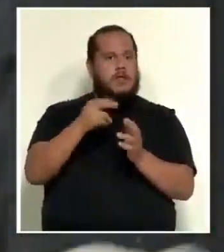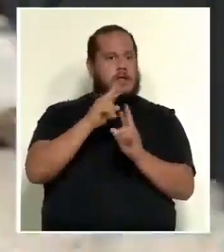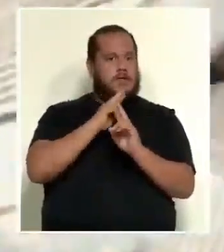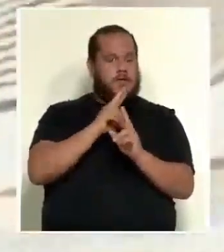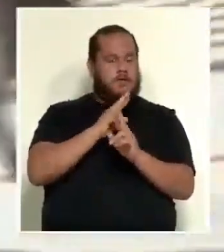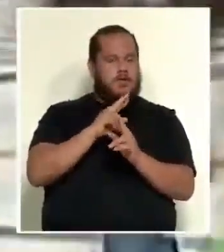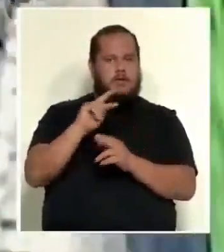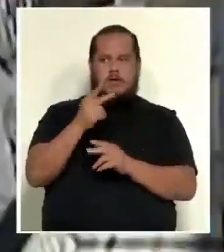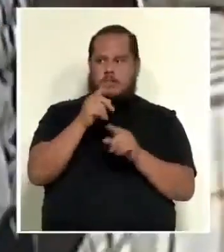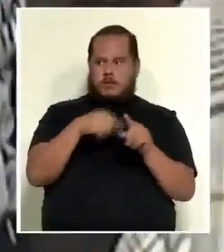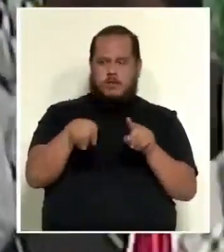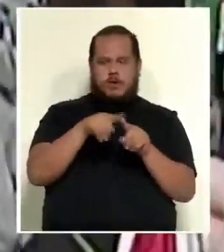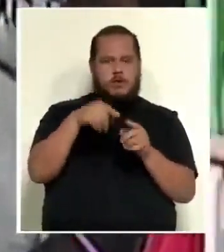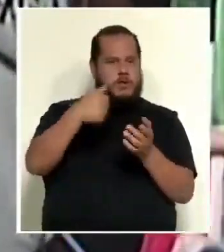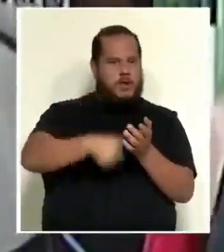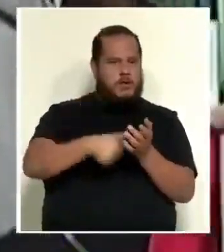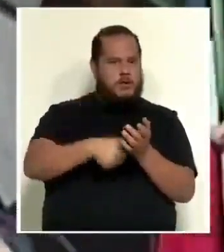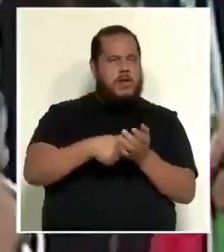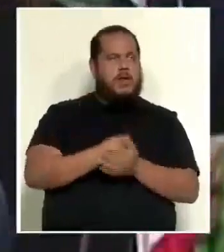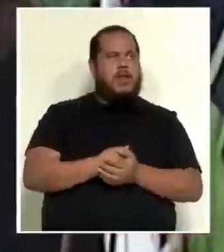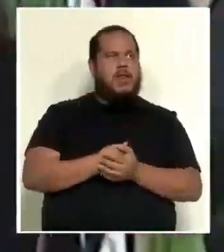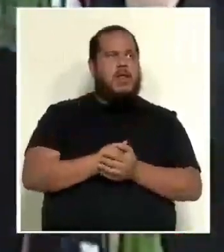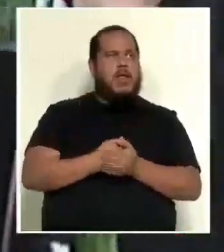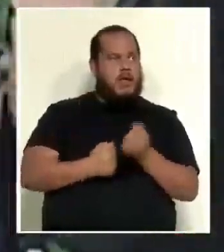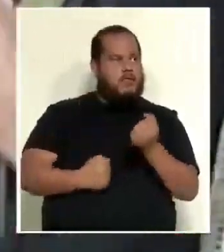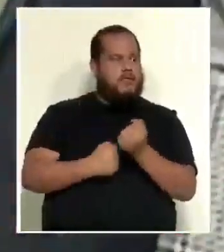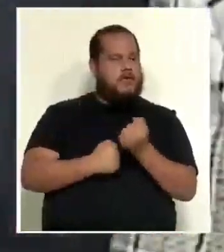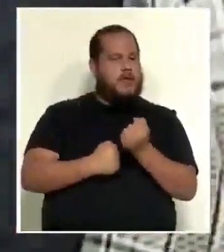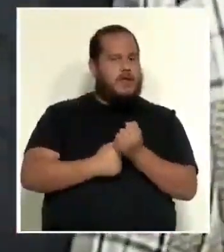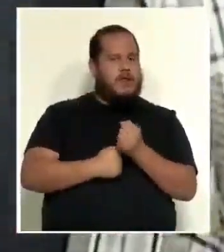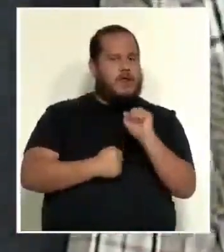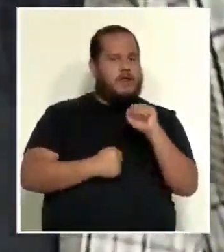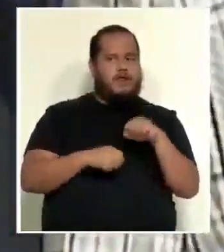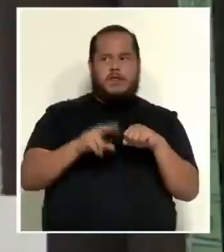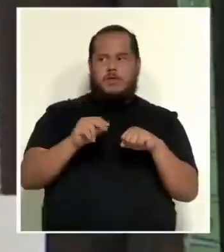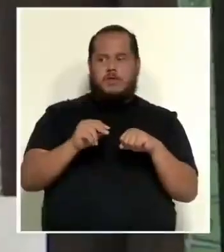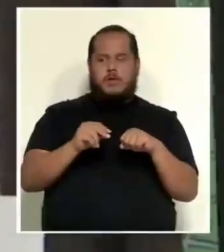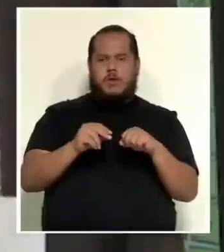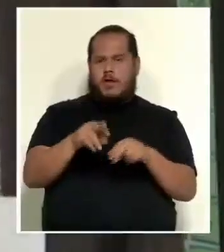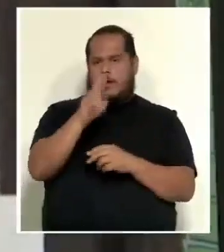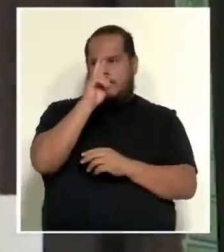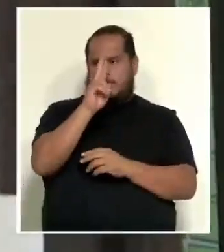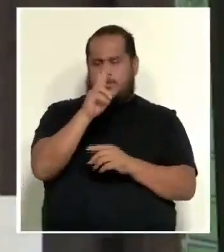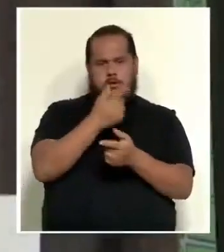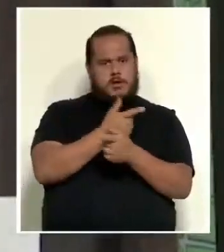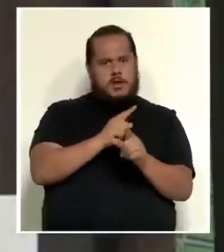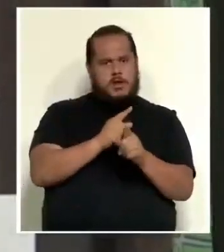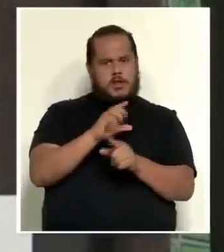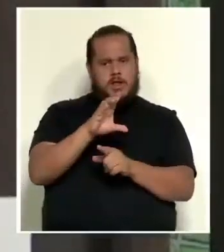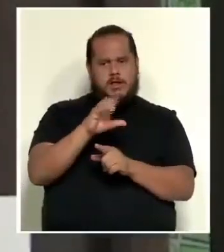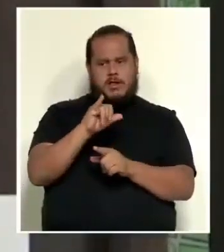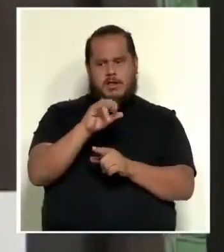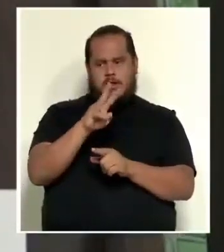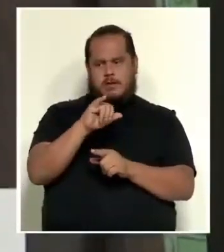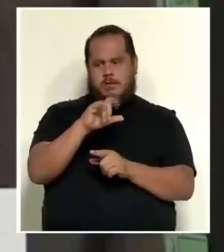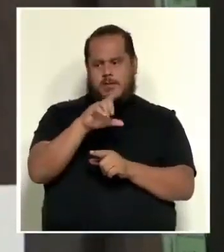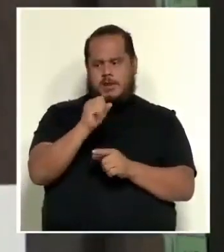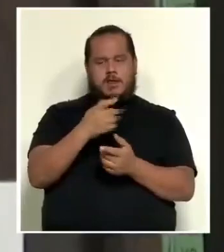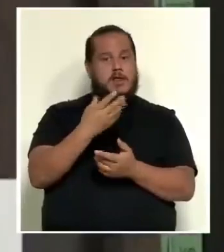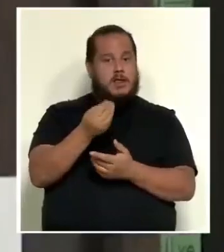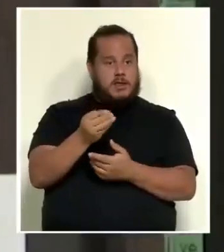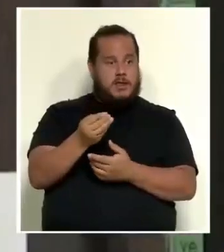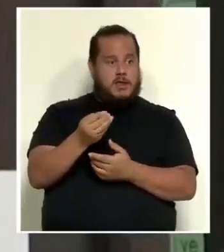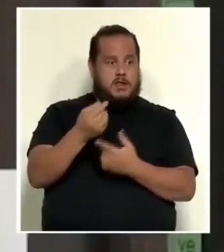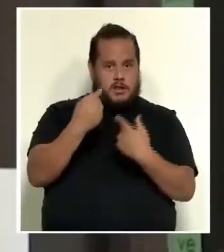resultado de la segunda ronda electoral fortalecerá o no el respeto de las libertades civiles y si